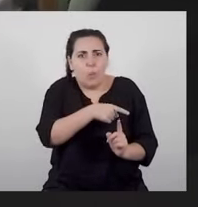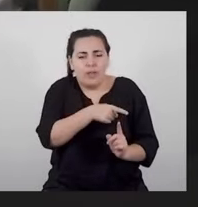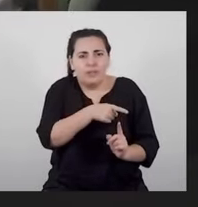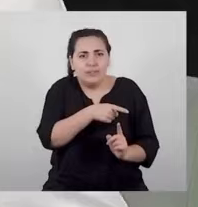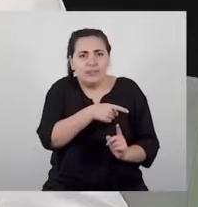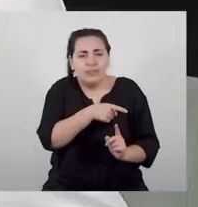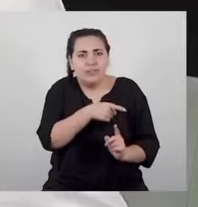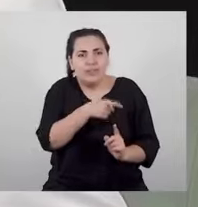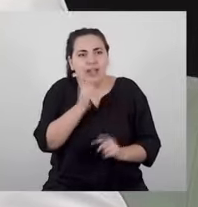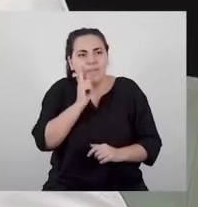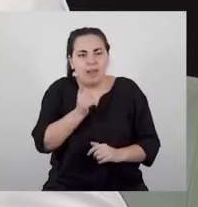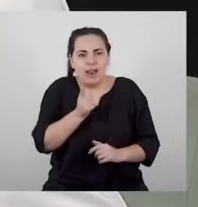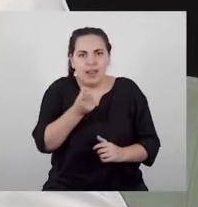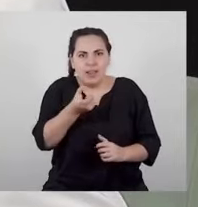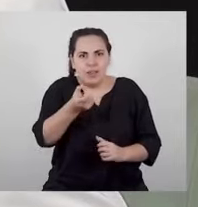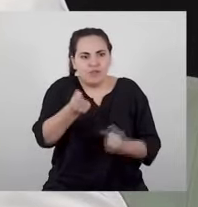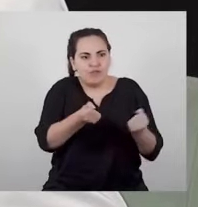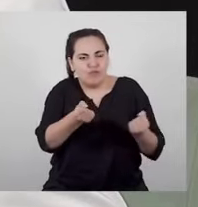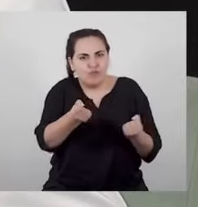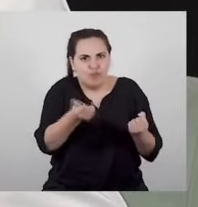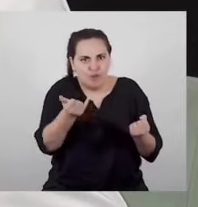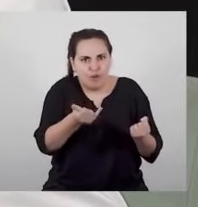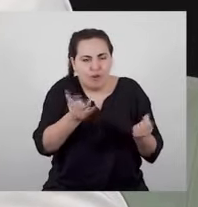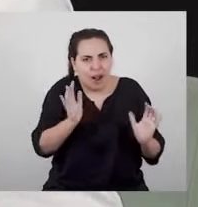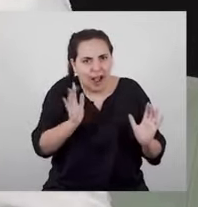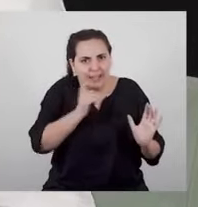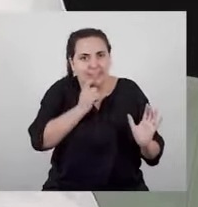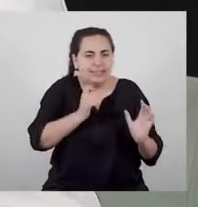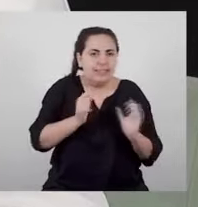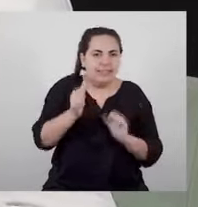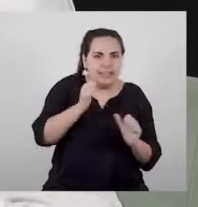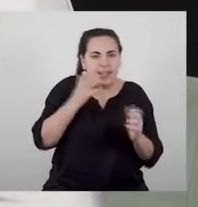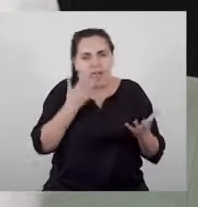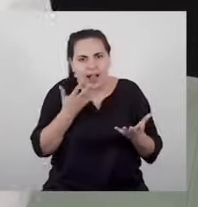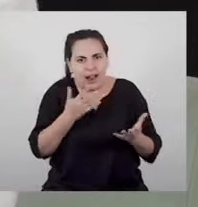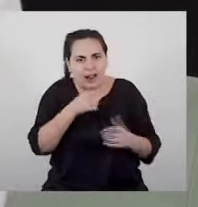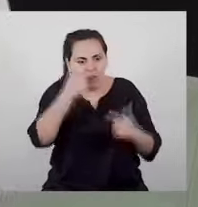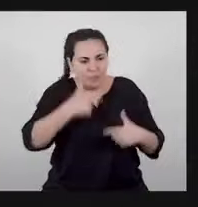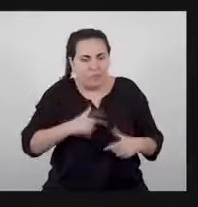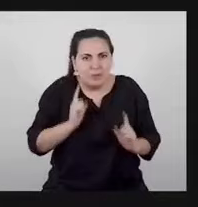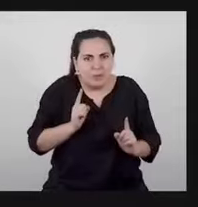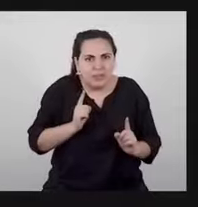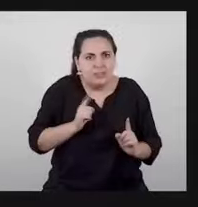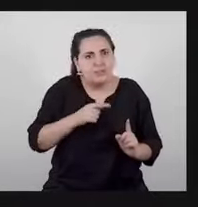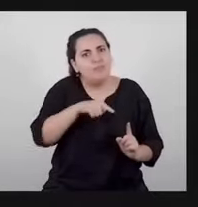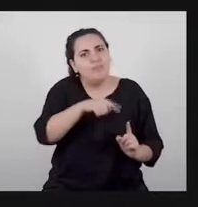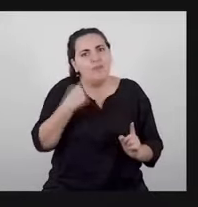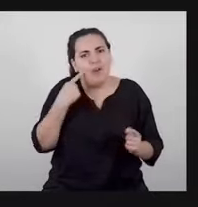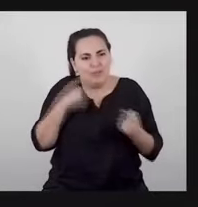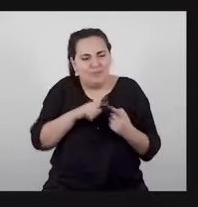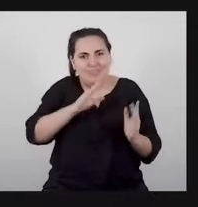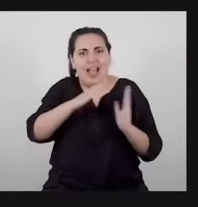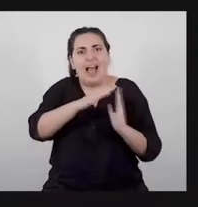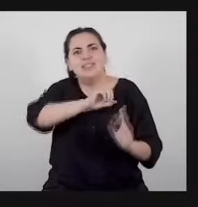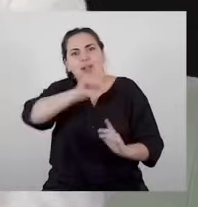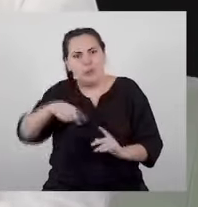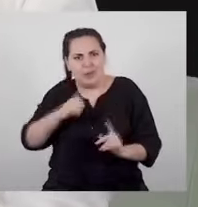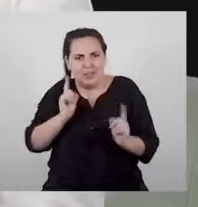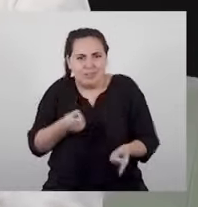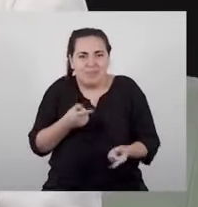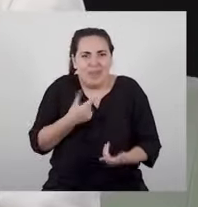riesgo que ellos tienen para sí mismos. Ellos también quieren volver a su casa. Claro. Pero